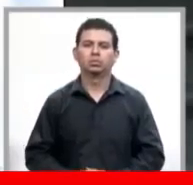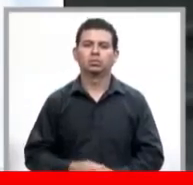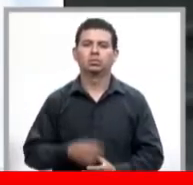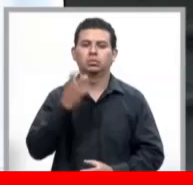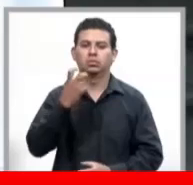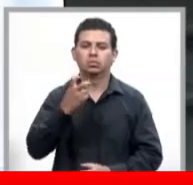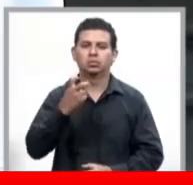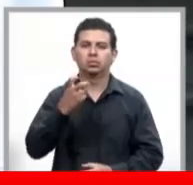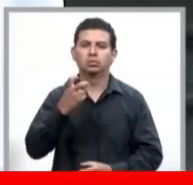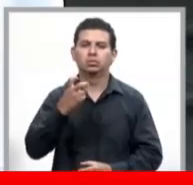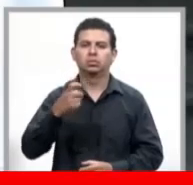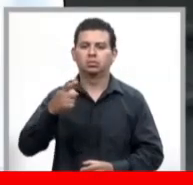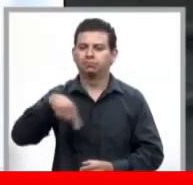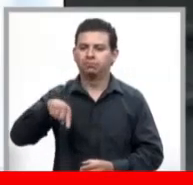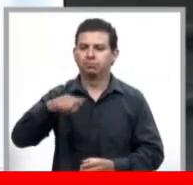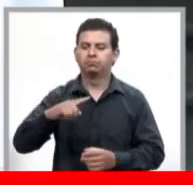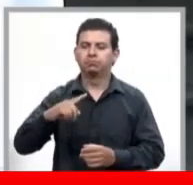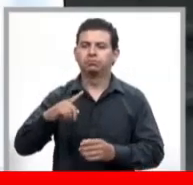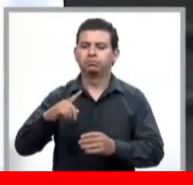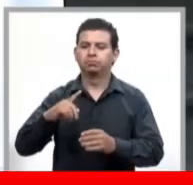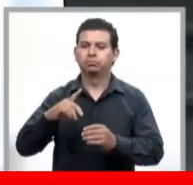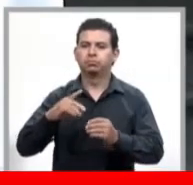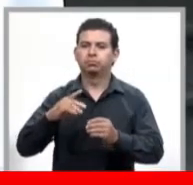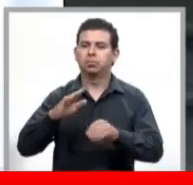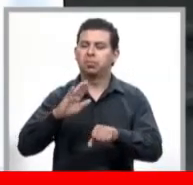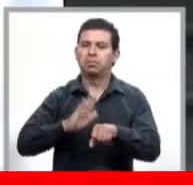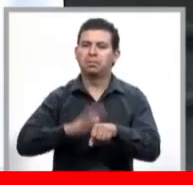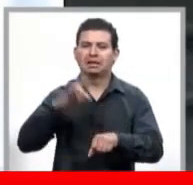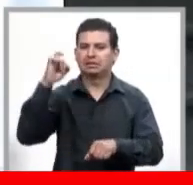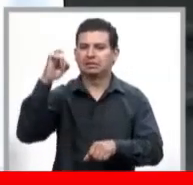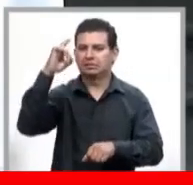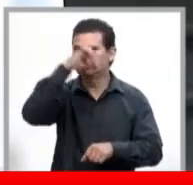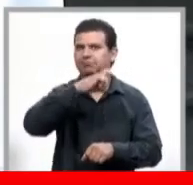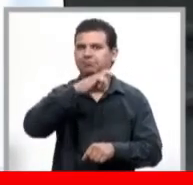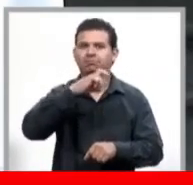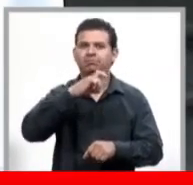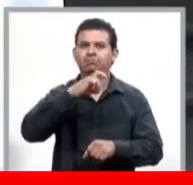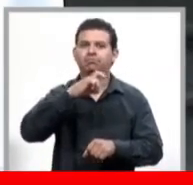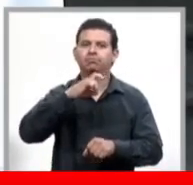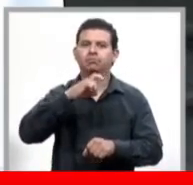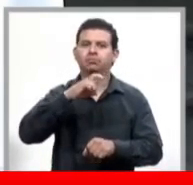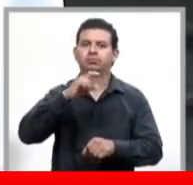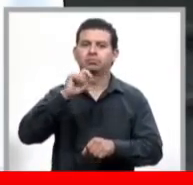hemos entrado a la fase más crítica de contagio